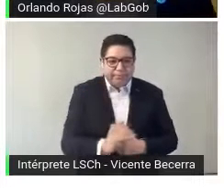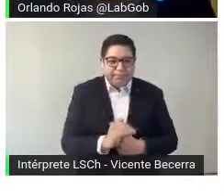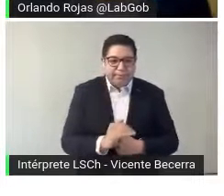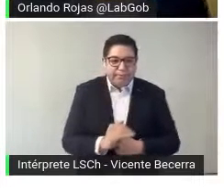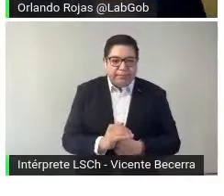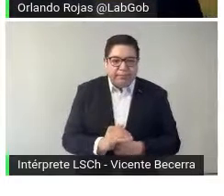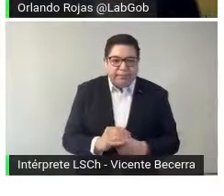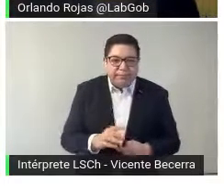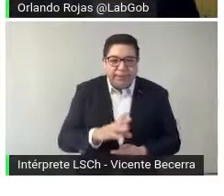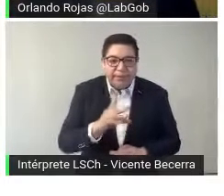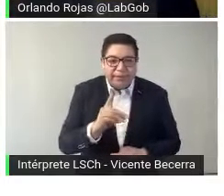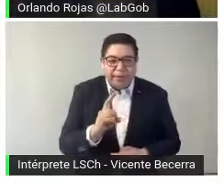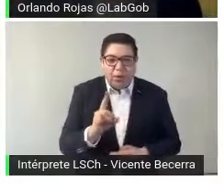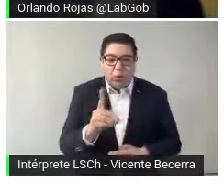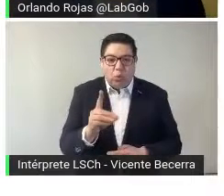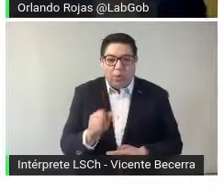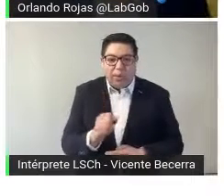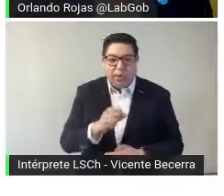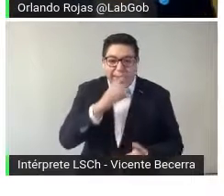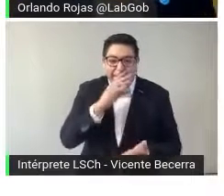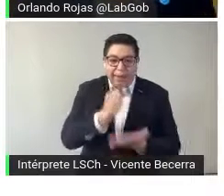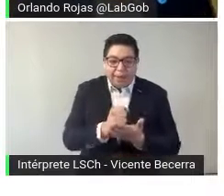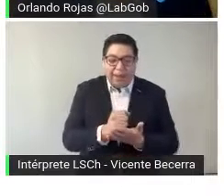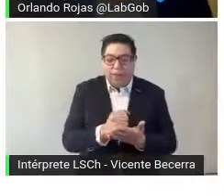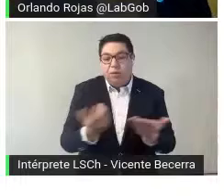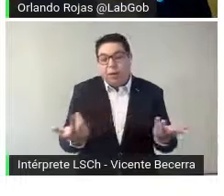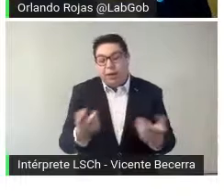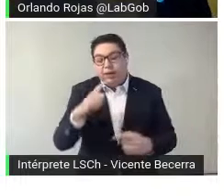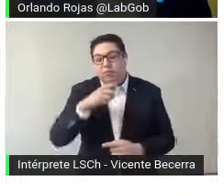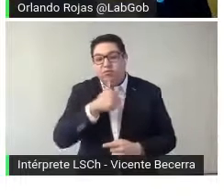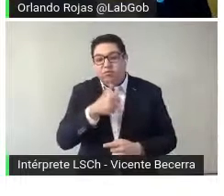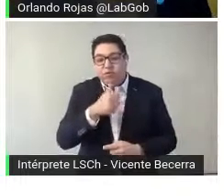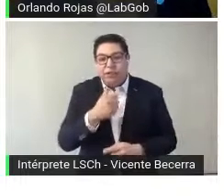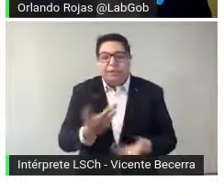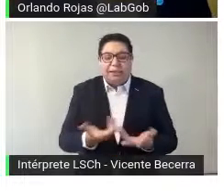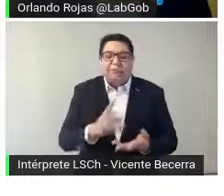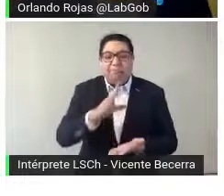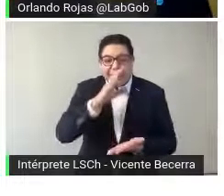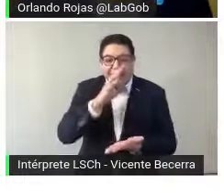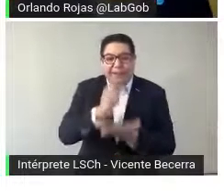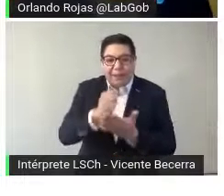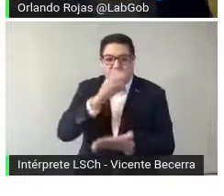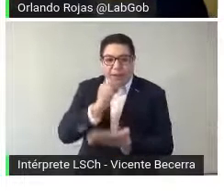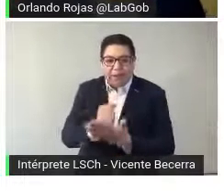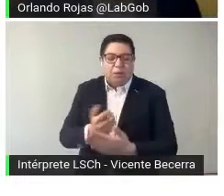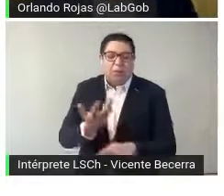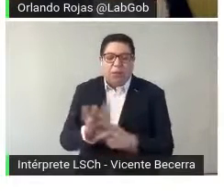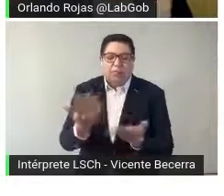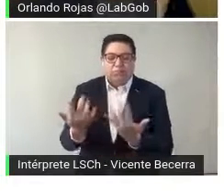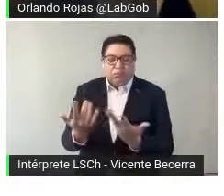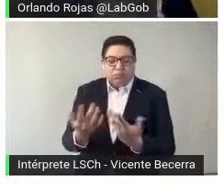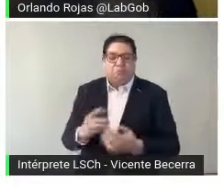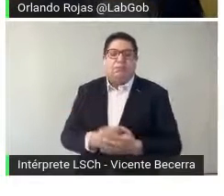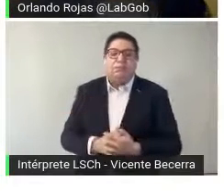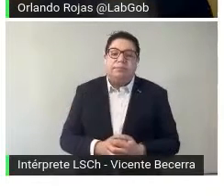bueno, deuda, es una deuda pendiente, eso entiendo que es, ¿no? Dinamismo, optimización,